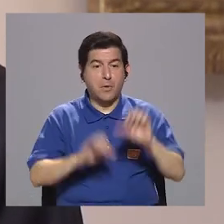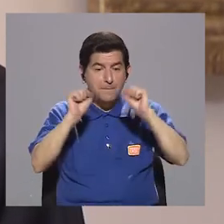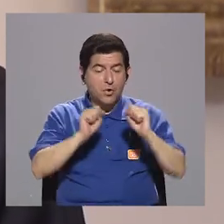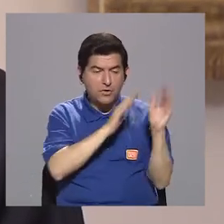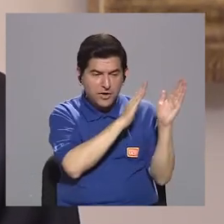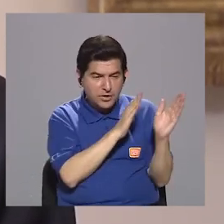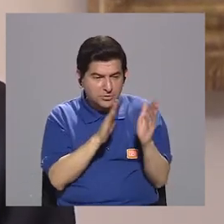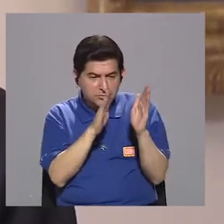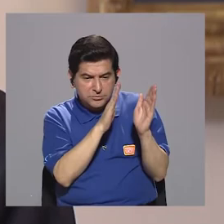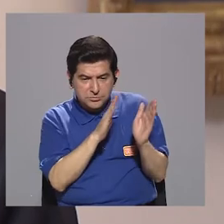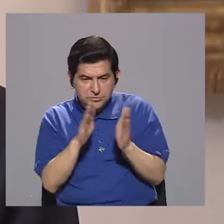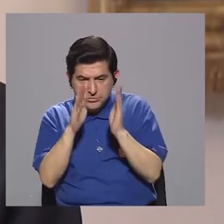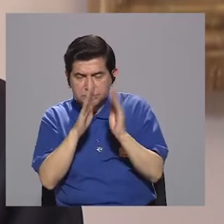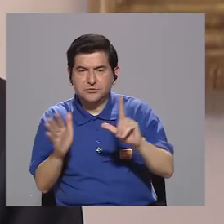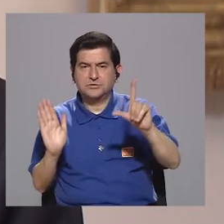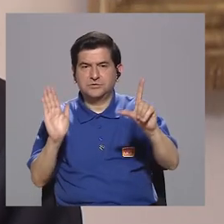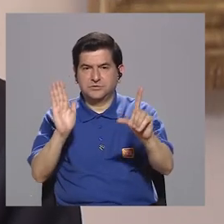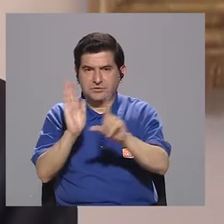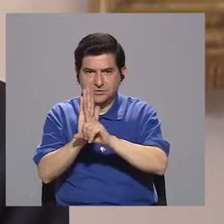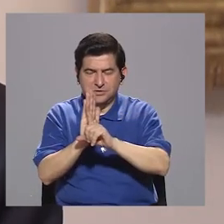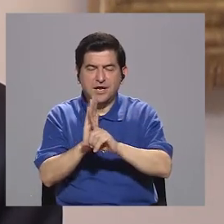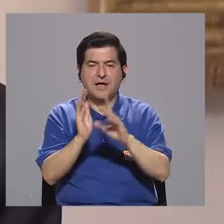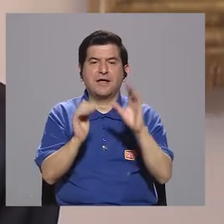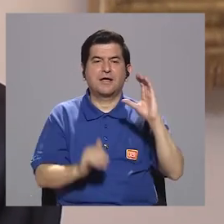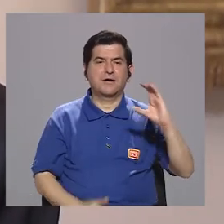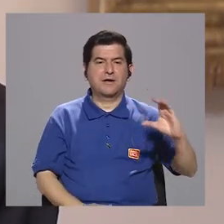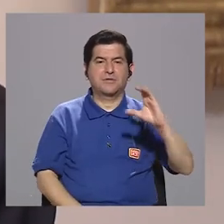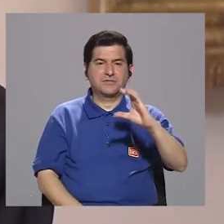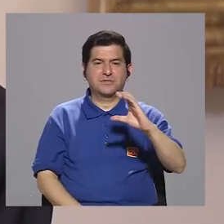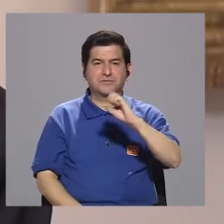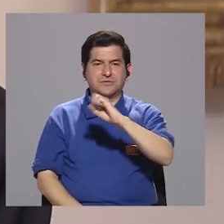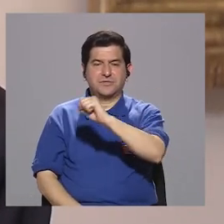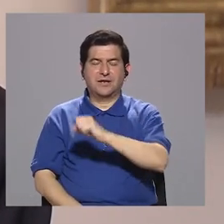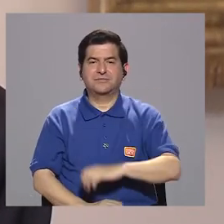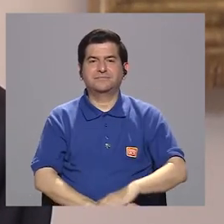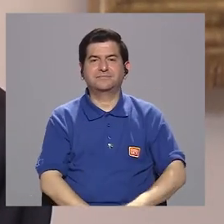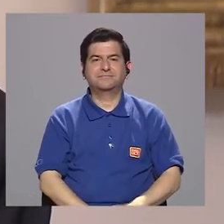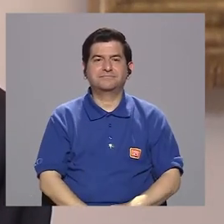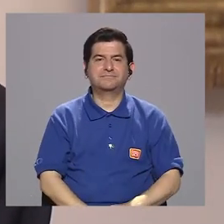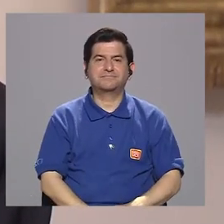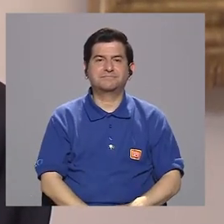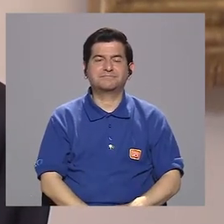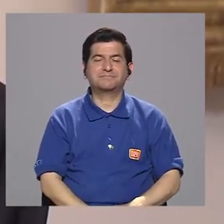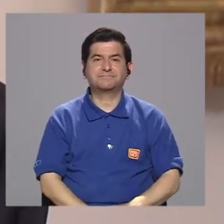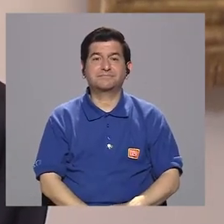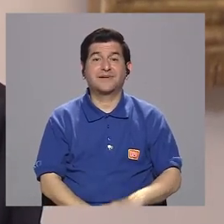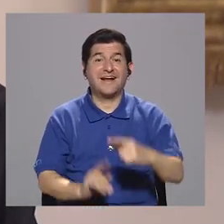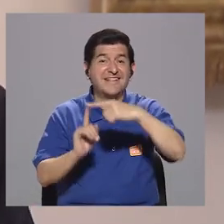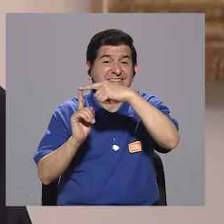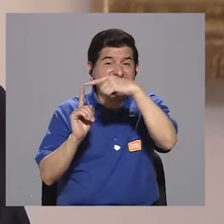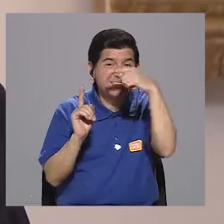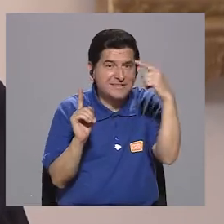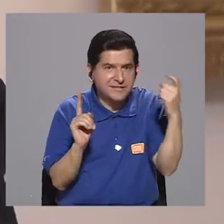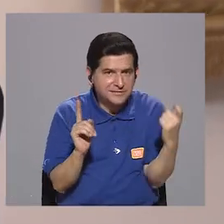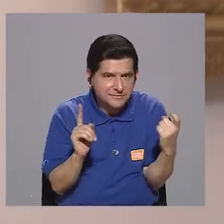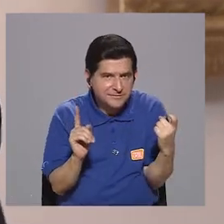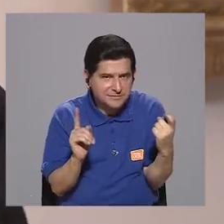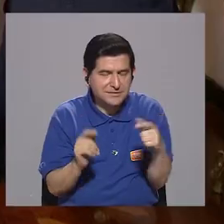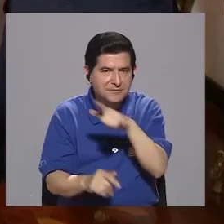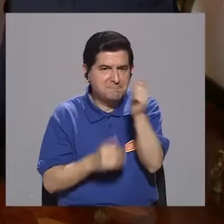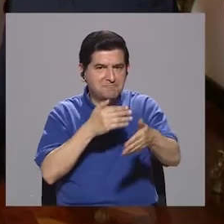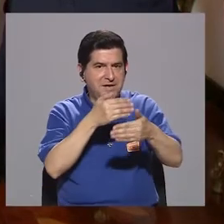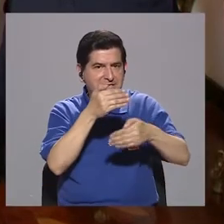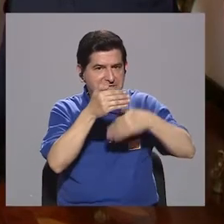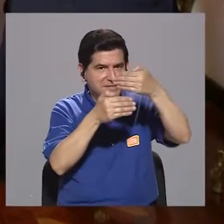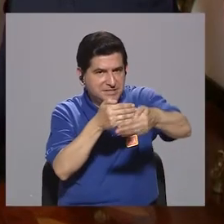armar la ley de la Caja Costarricense del Seguro Social. O sea, que desde pocos